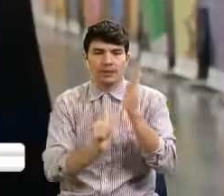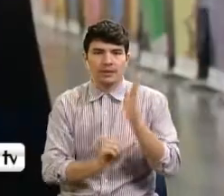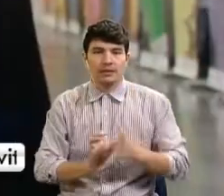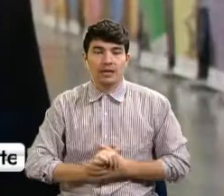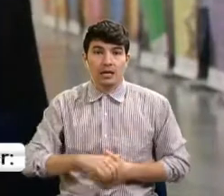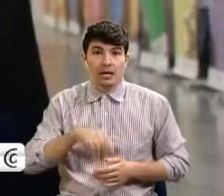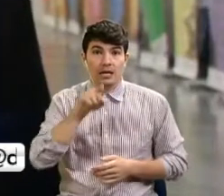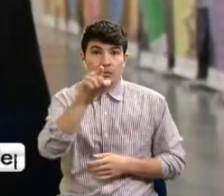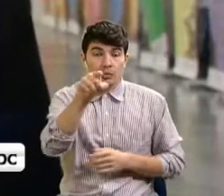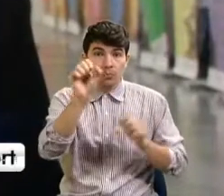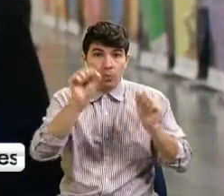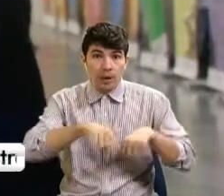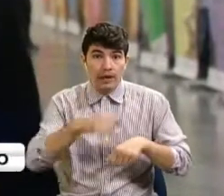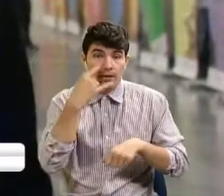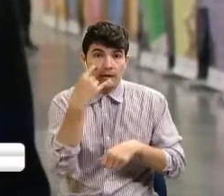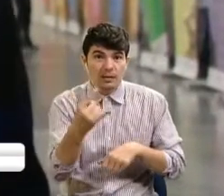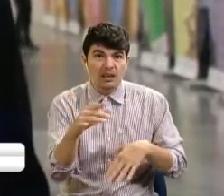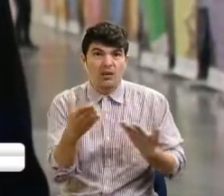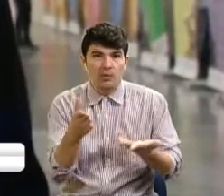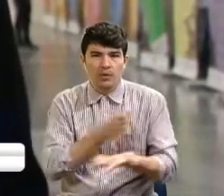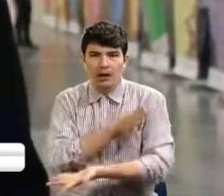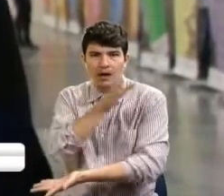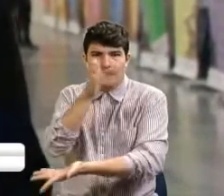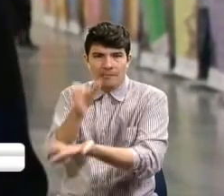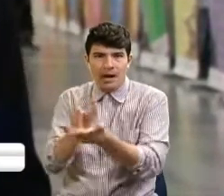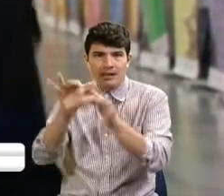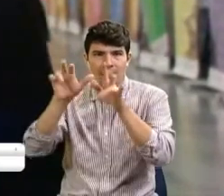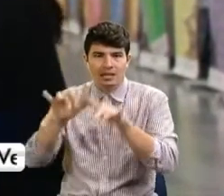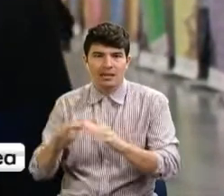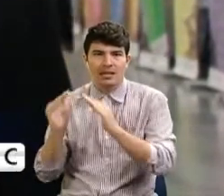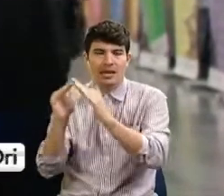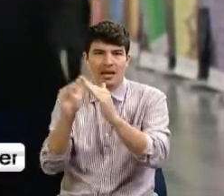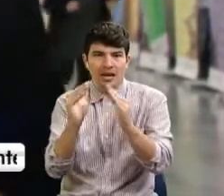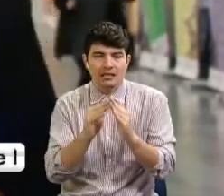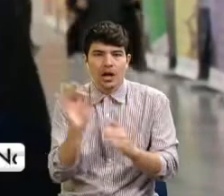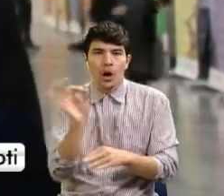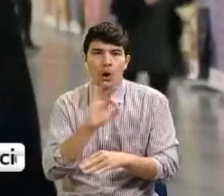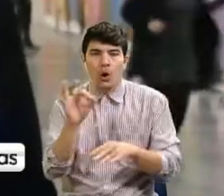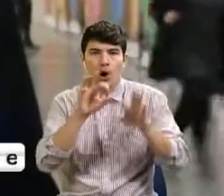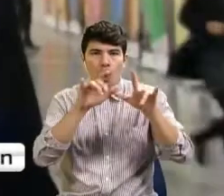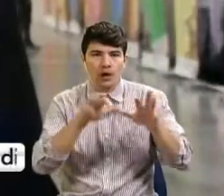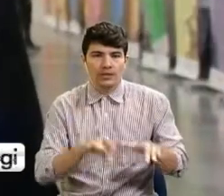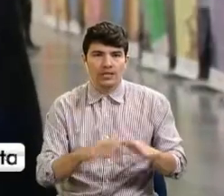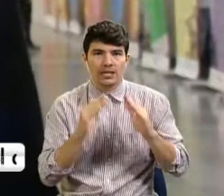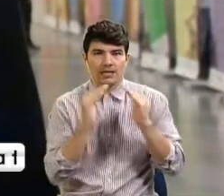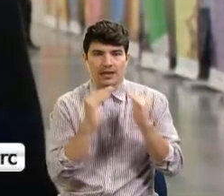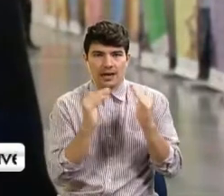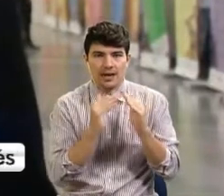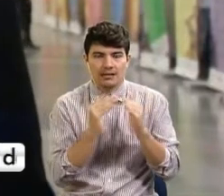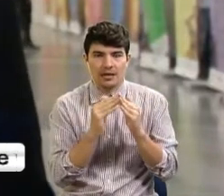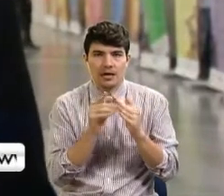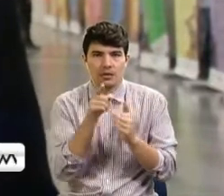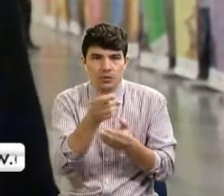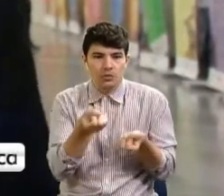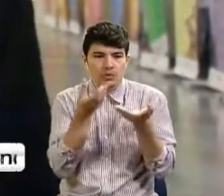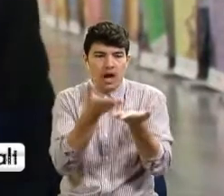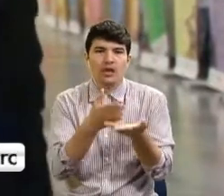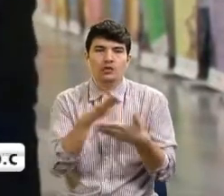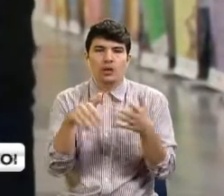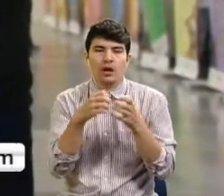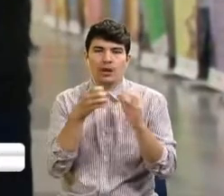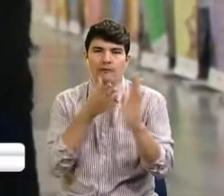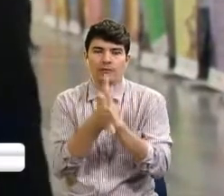las personas pueden adquirir acercándose a las secretarías de vivienda oa las oficinas de vivienda dar sus datos y ahí